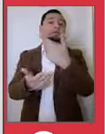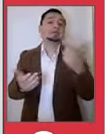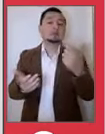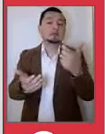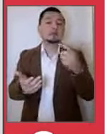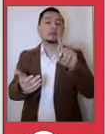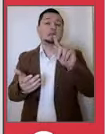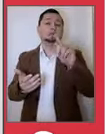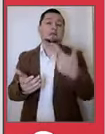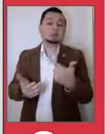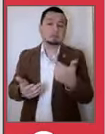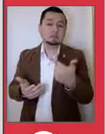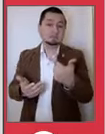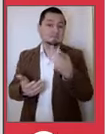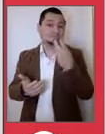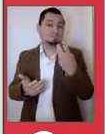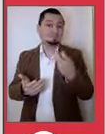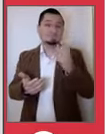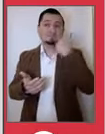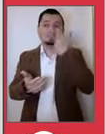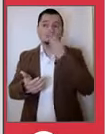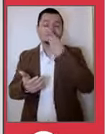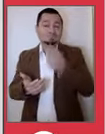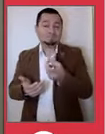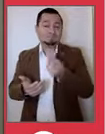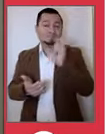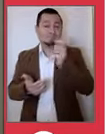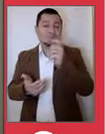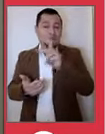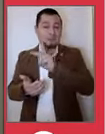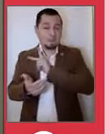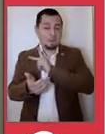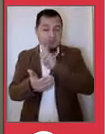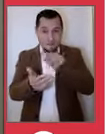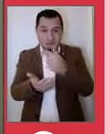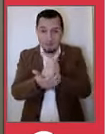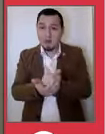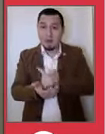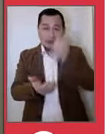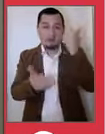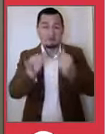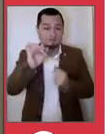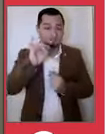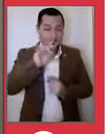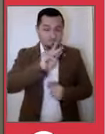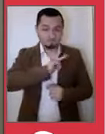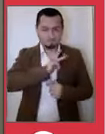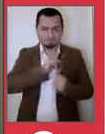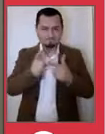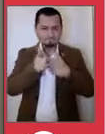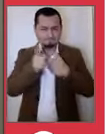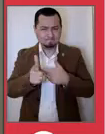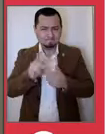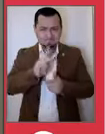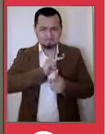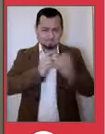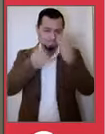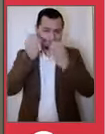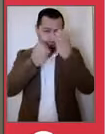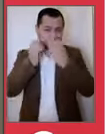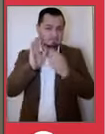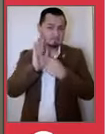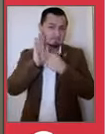777 es decir el problema es de ese tamaño y se ve reflejado en los indicadores que ayer